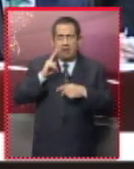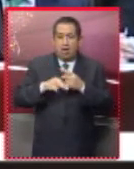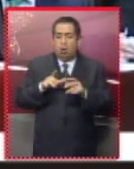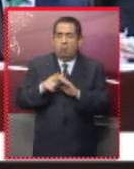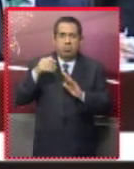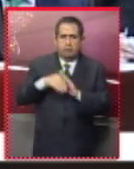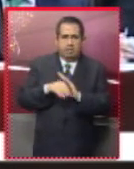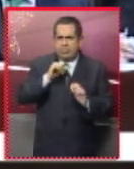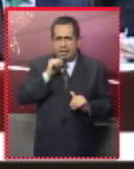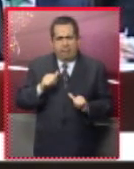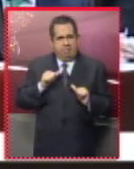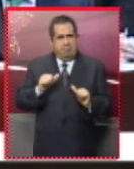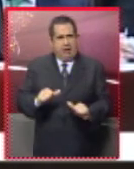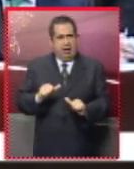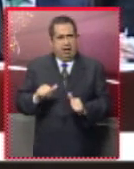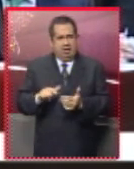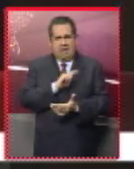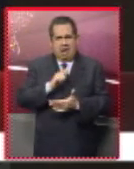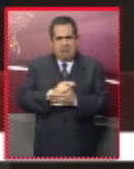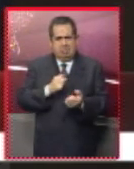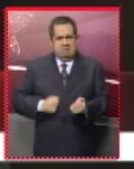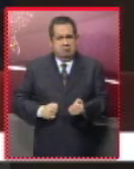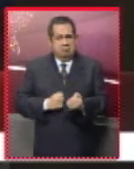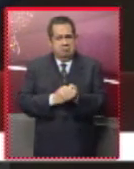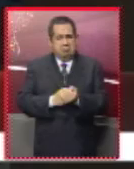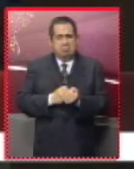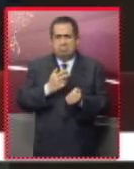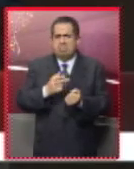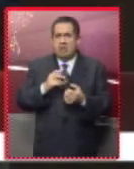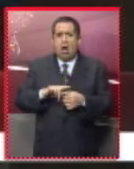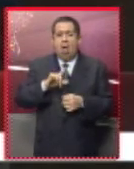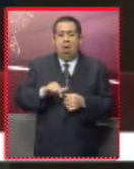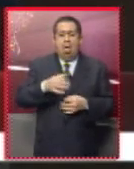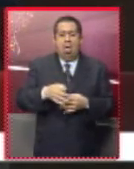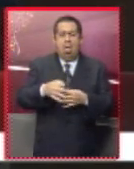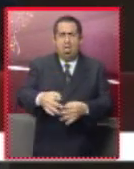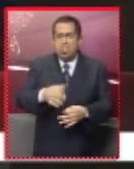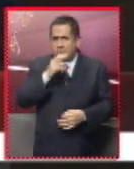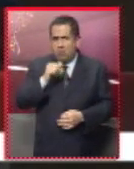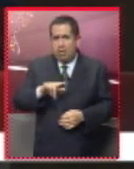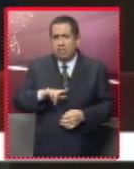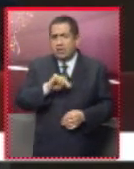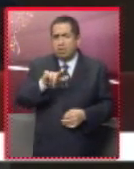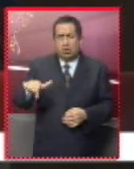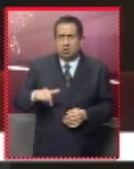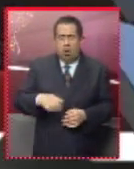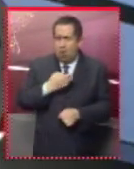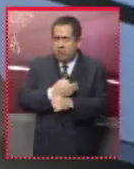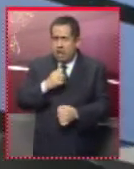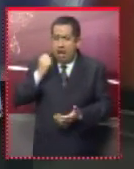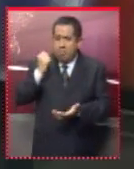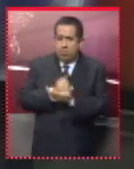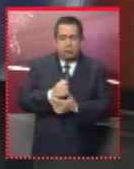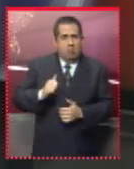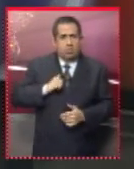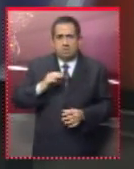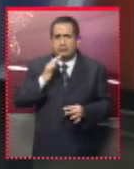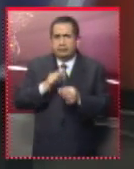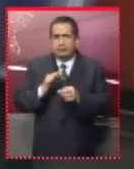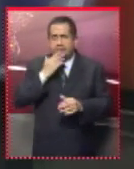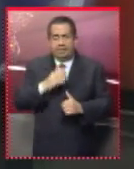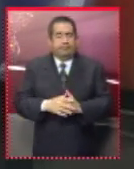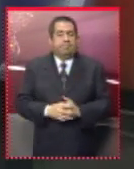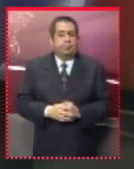país. La reforma fiscal, lo reitero aquí, era impostergable. Su aprobación fue más que oportuna. En la